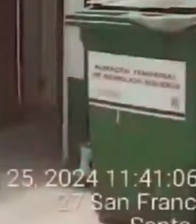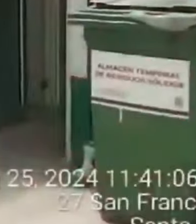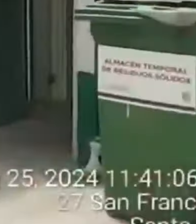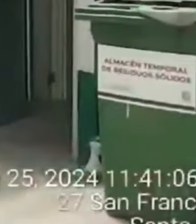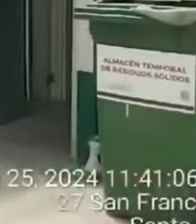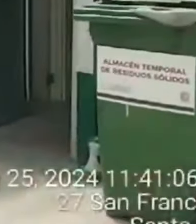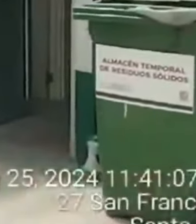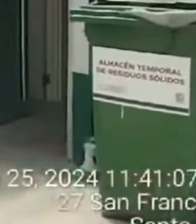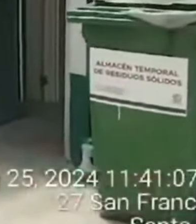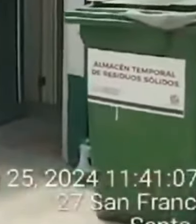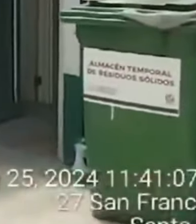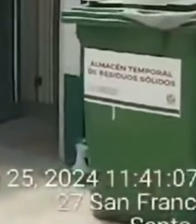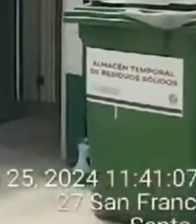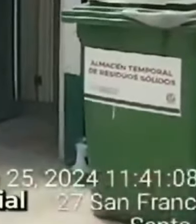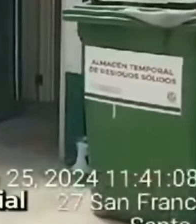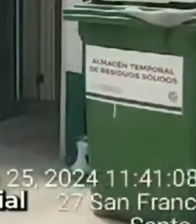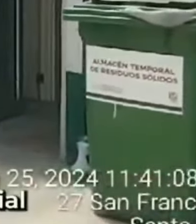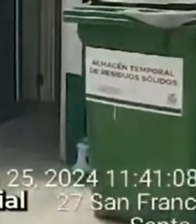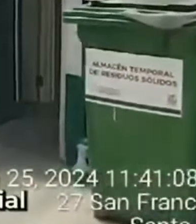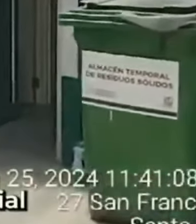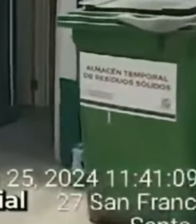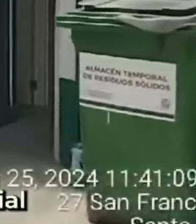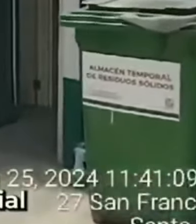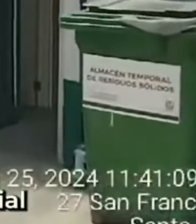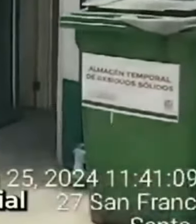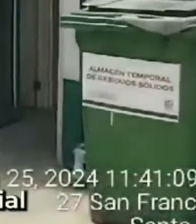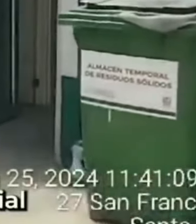Soy el doctor José Adolfo Cruz Bello, yo soy aquí